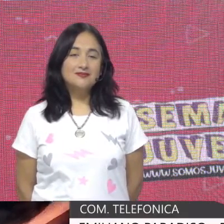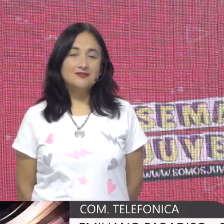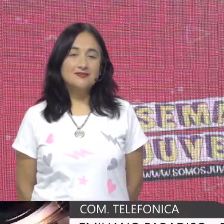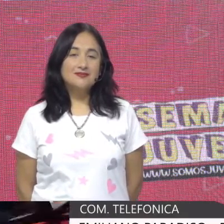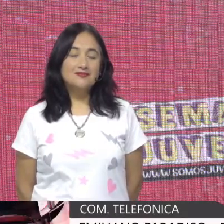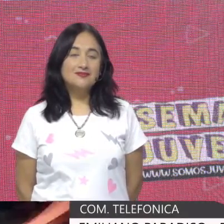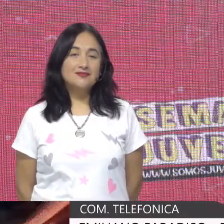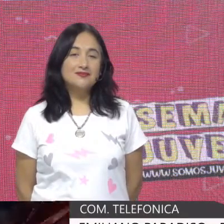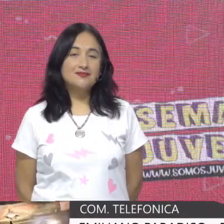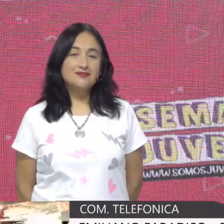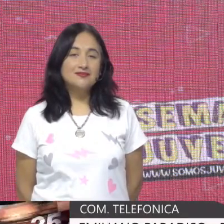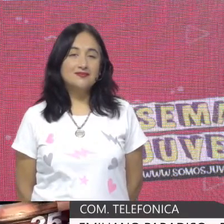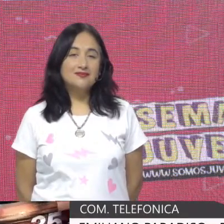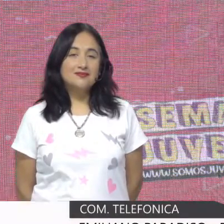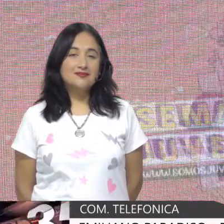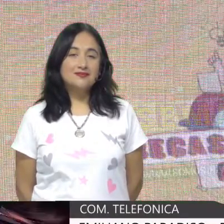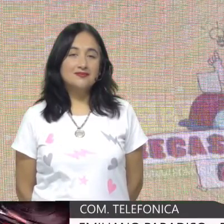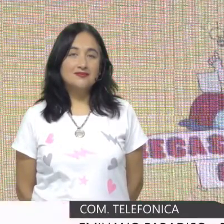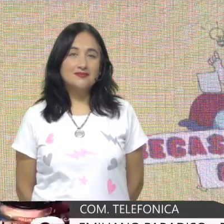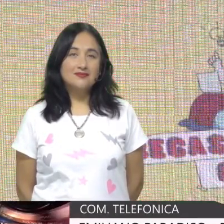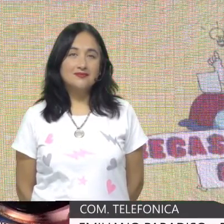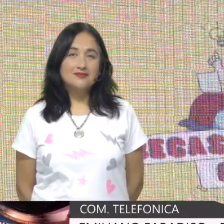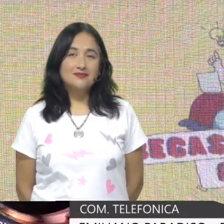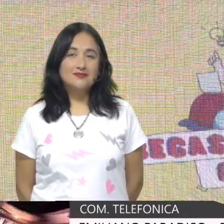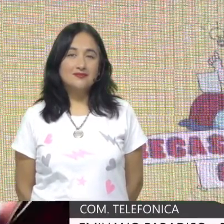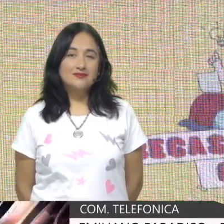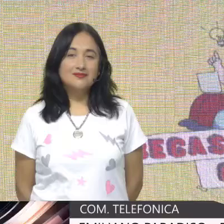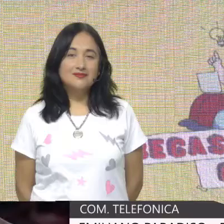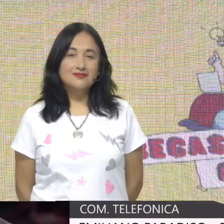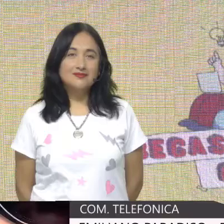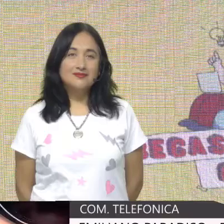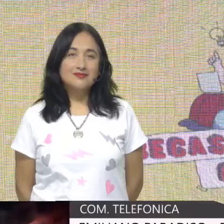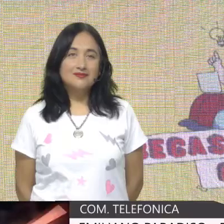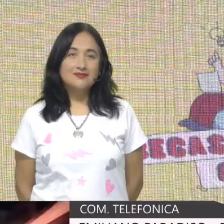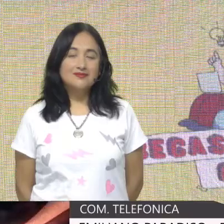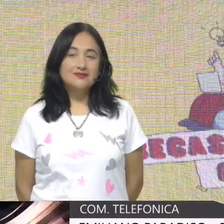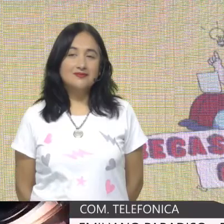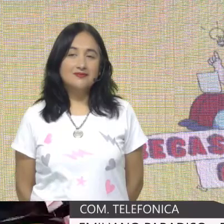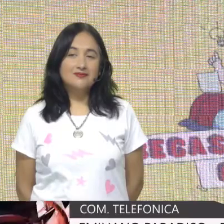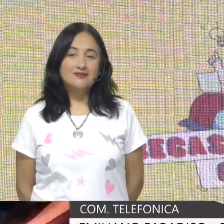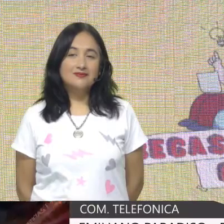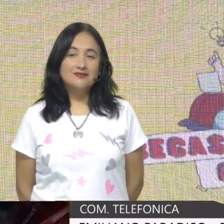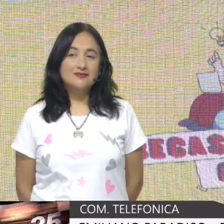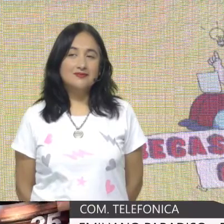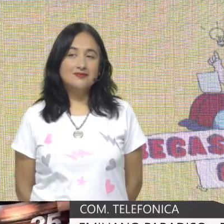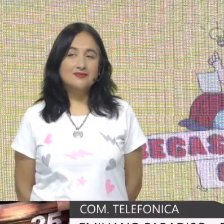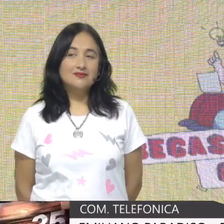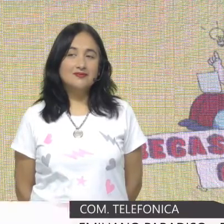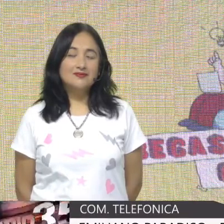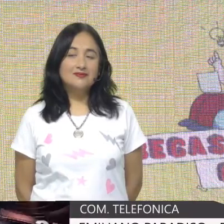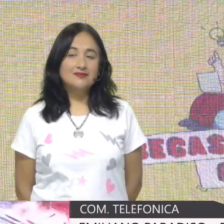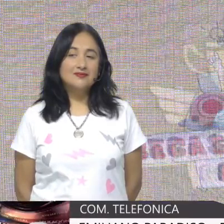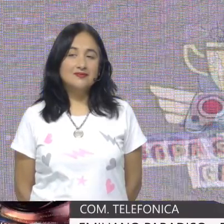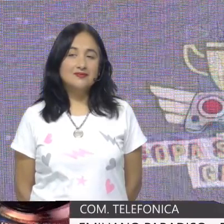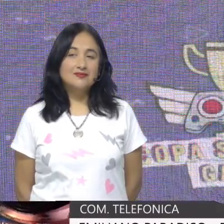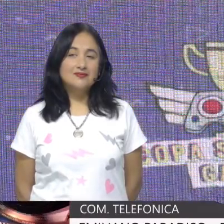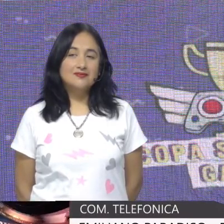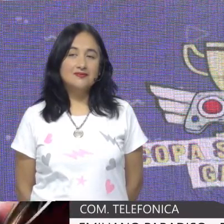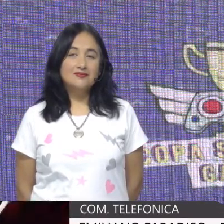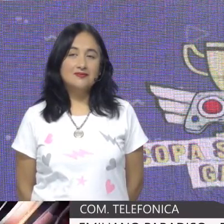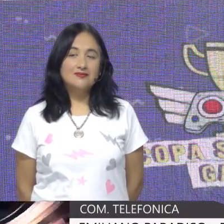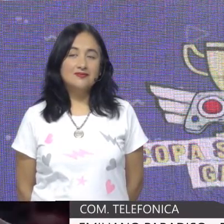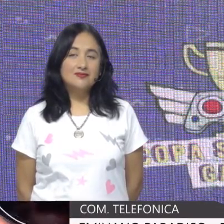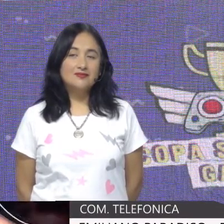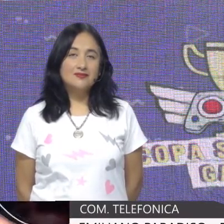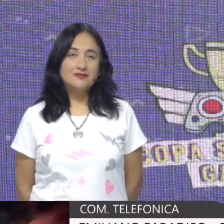salgan más votadas, van a tener la posibilidad de que el gobierno les otorgue un beneficio en